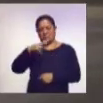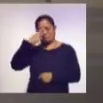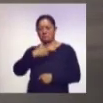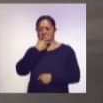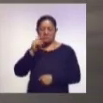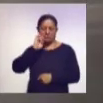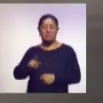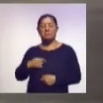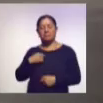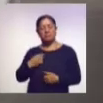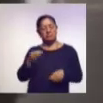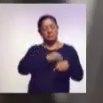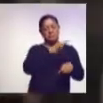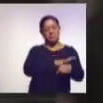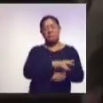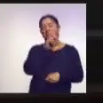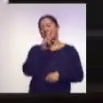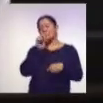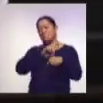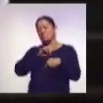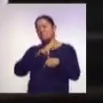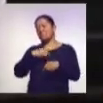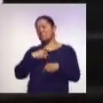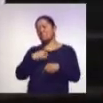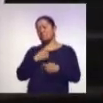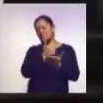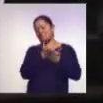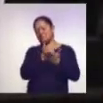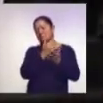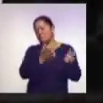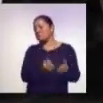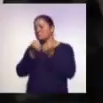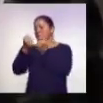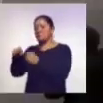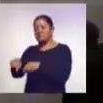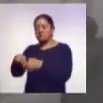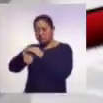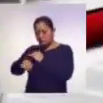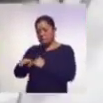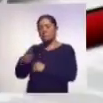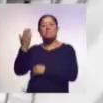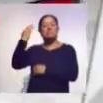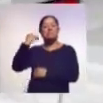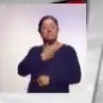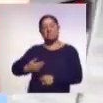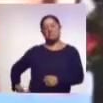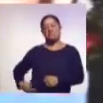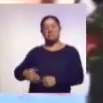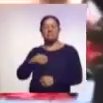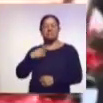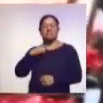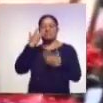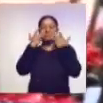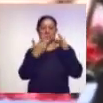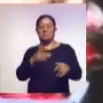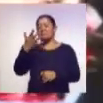país que le dio asilo político y refugio tras renunciar a la presidencia el pasado 10 de noviembre. La